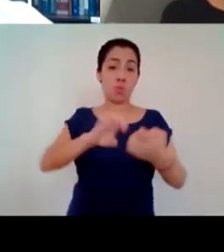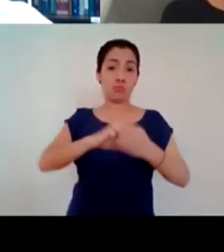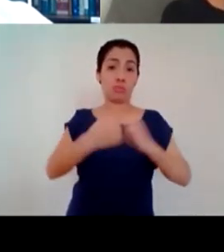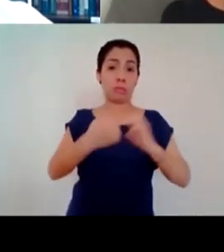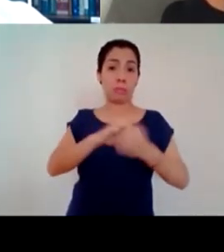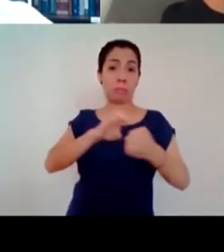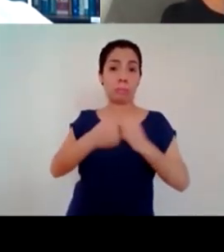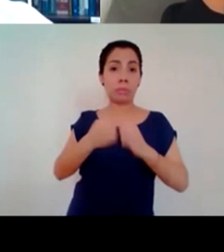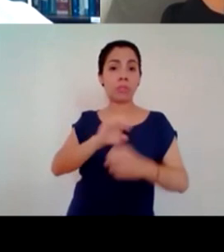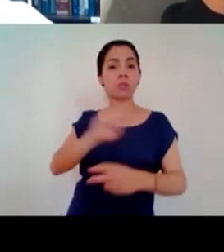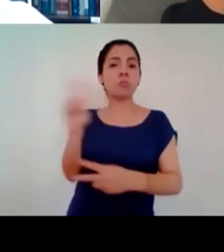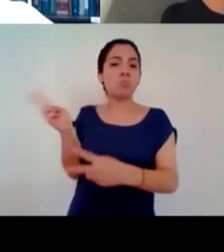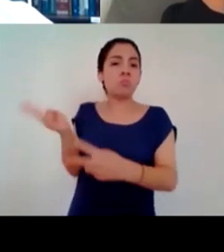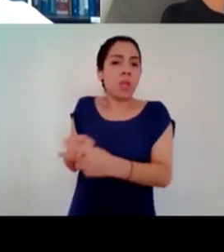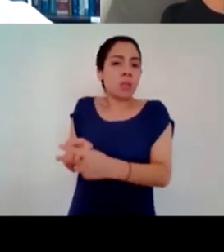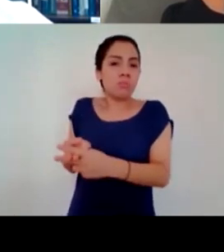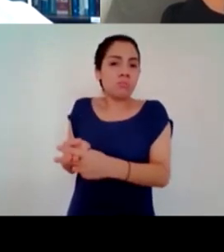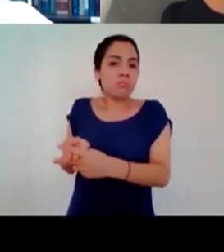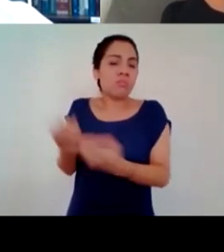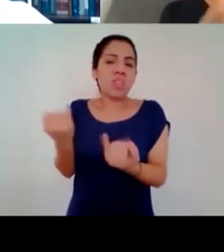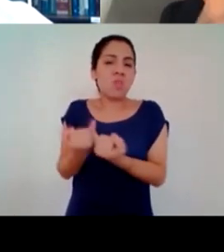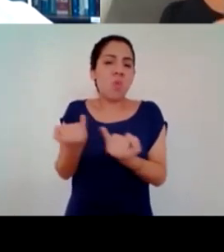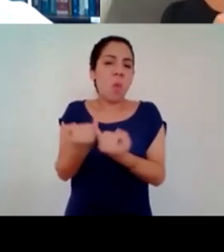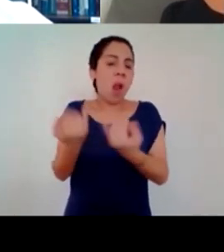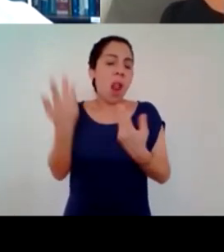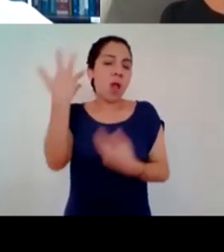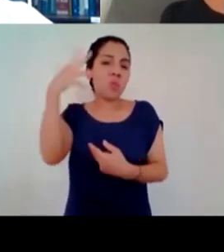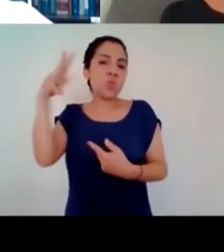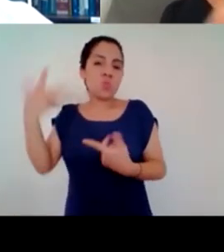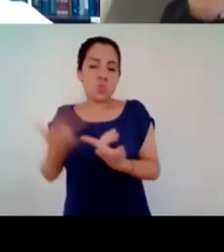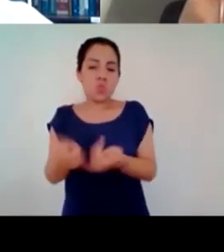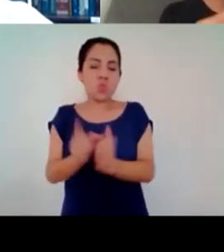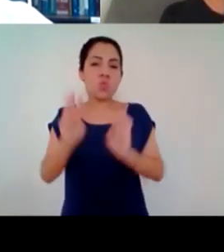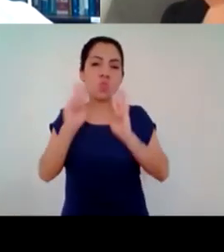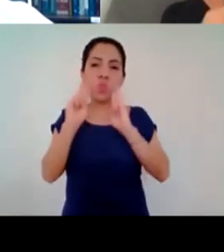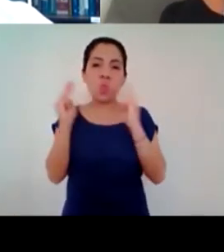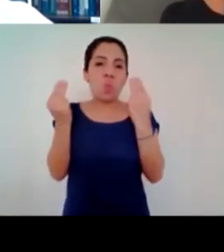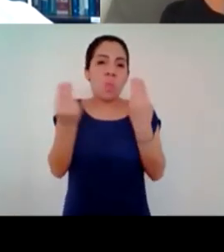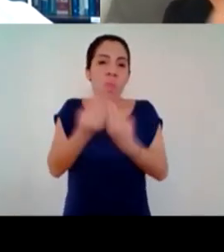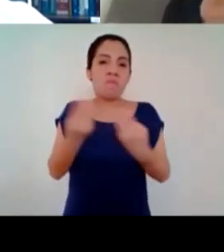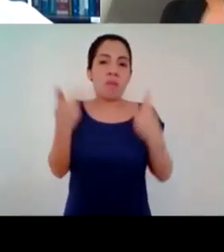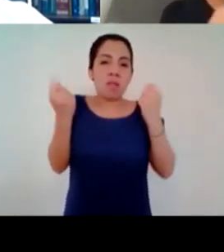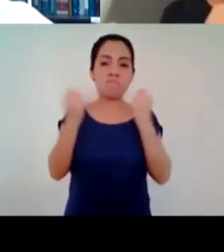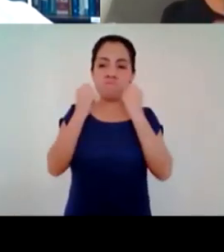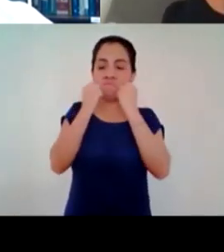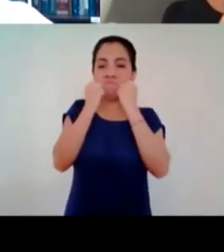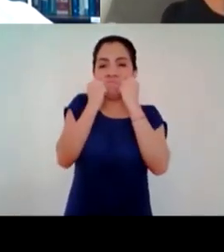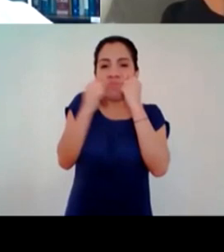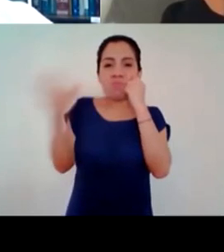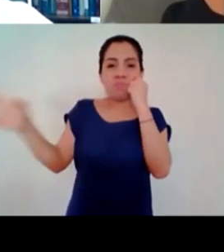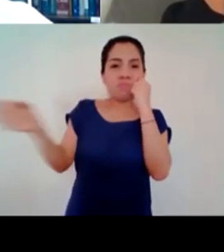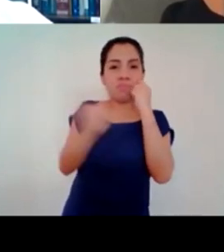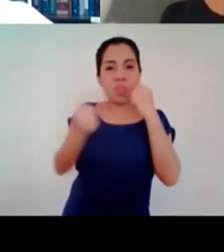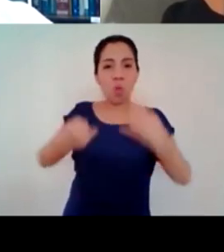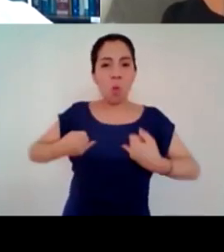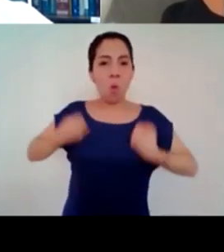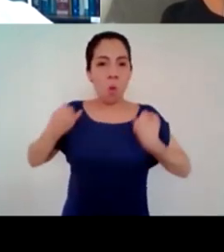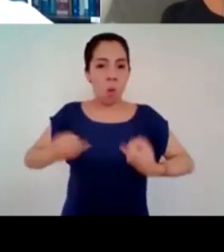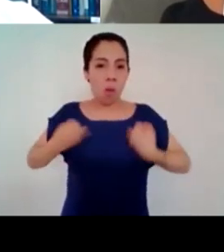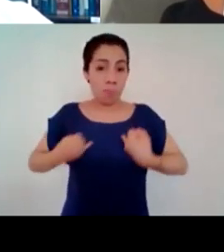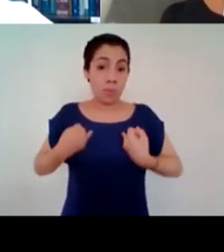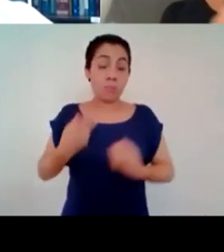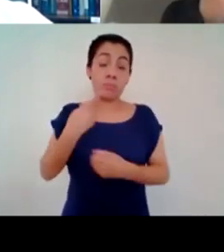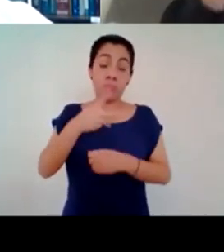reciclables para los grupos delictivos. Y sí es importante decir que el uso de las drogas en el 100% de los casos de estos